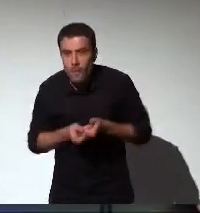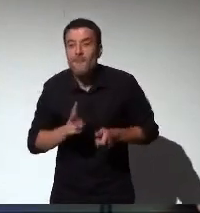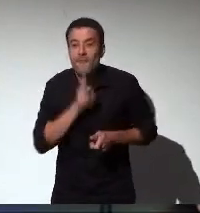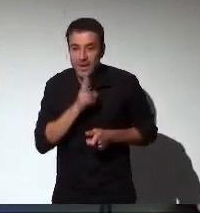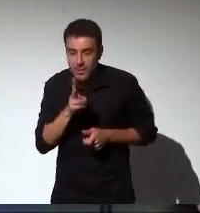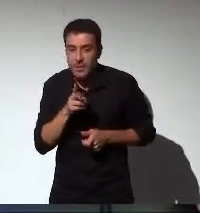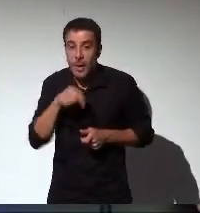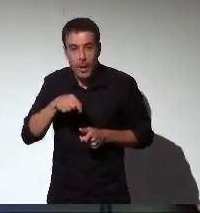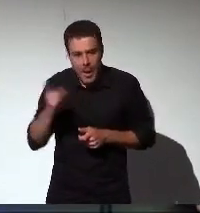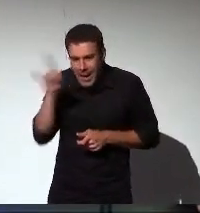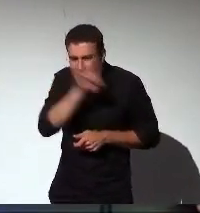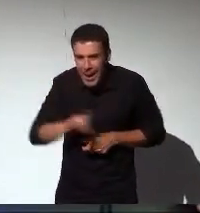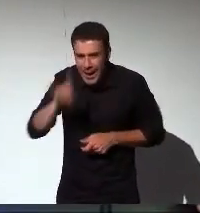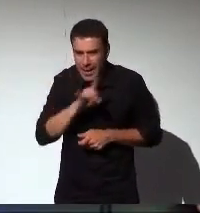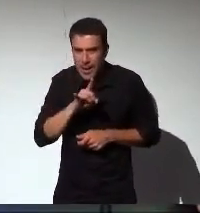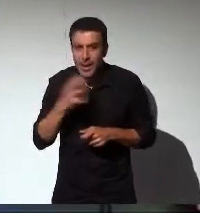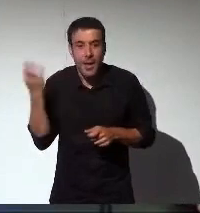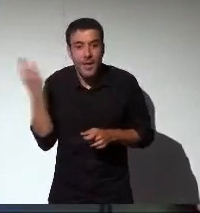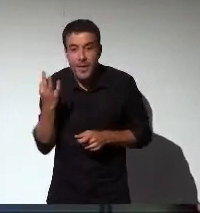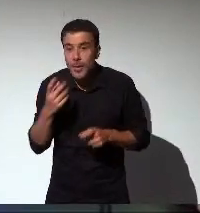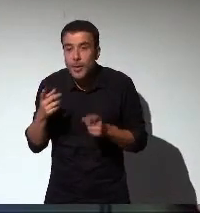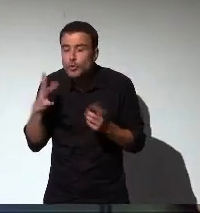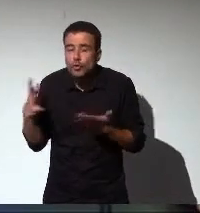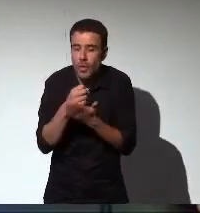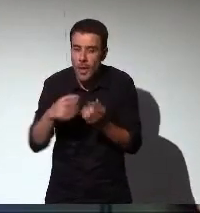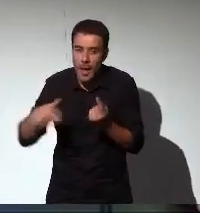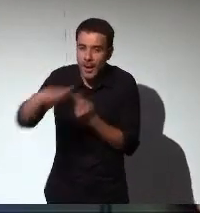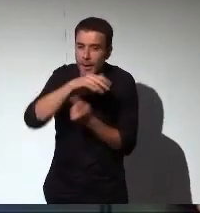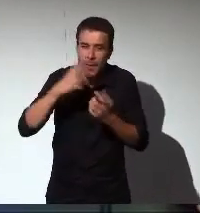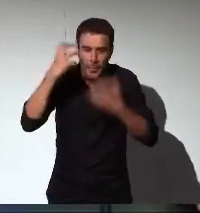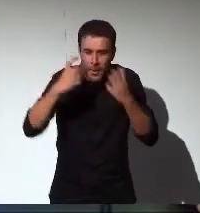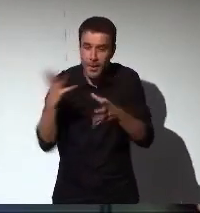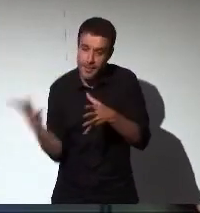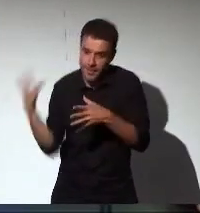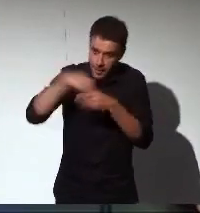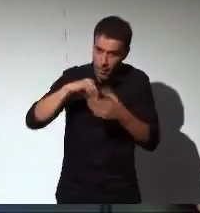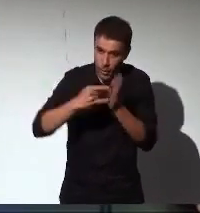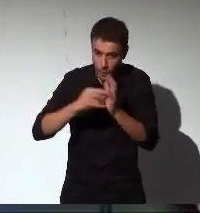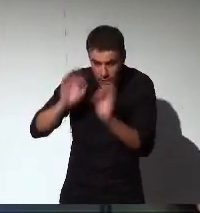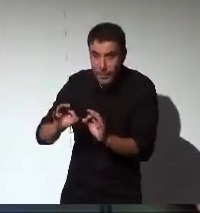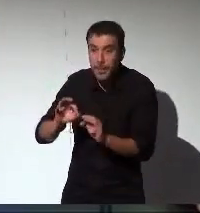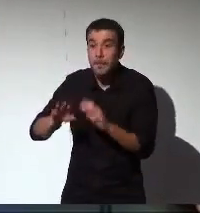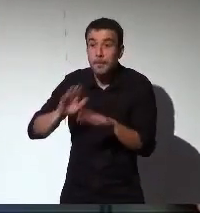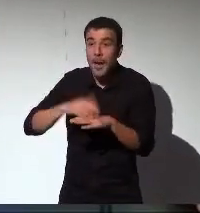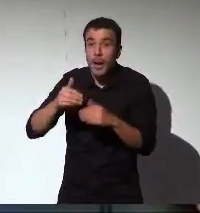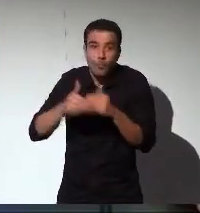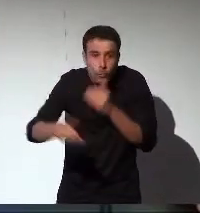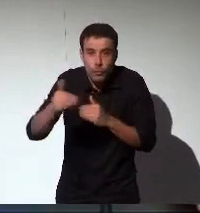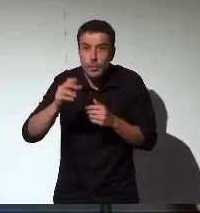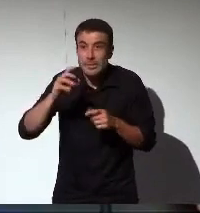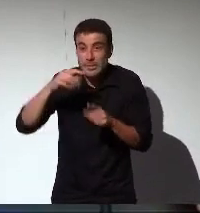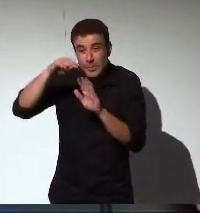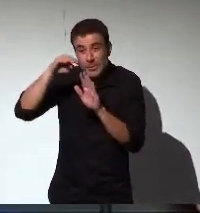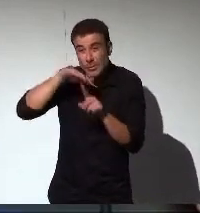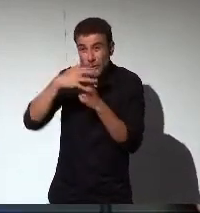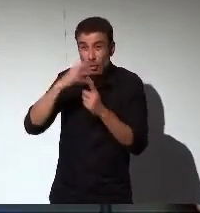tiene que convertir en el arca de Noé de nuestra biodiversidad, para cuando las condiciones climatológicas así